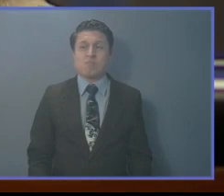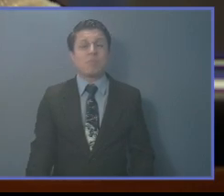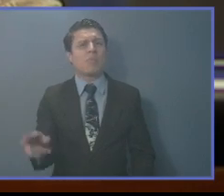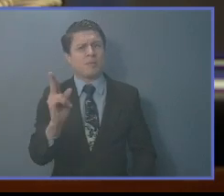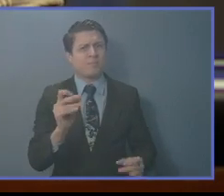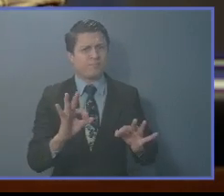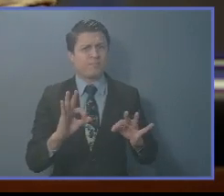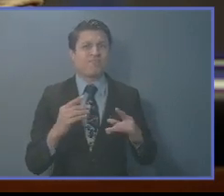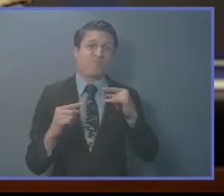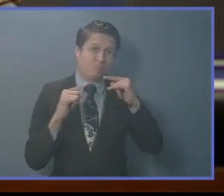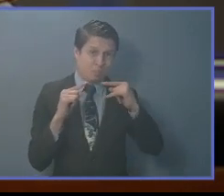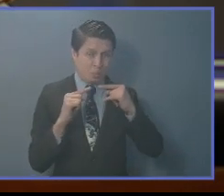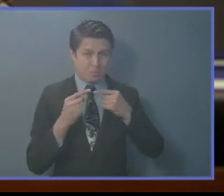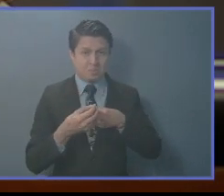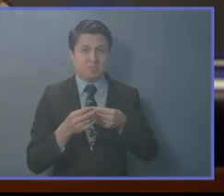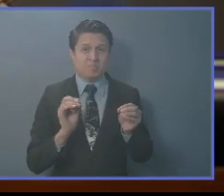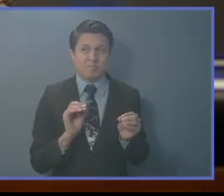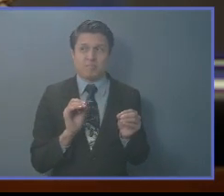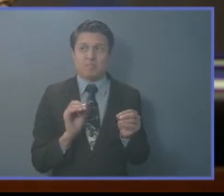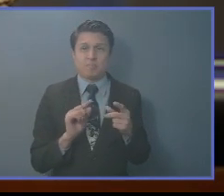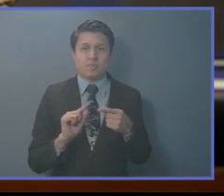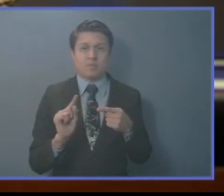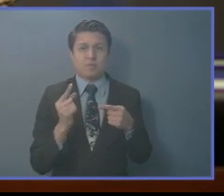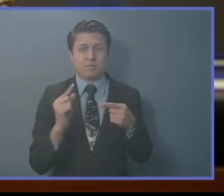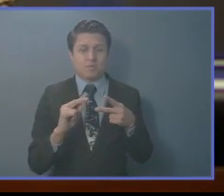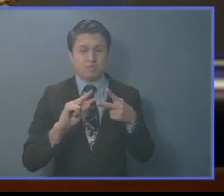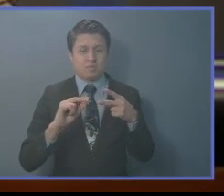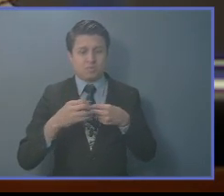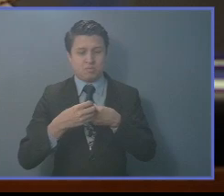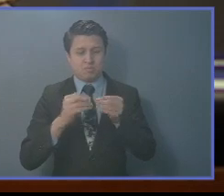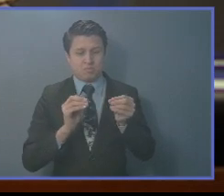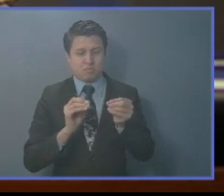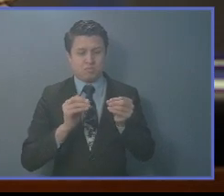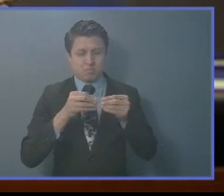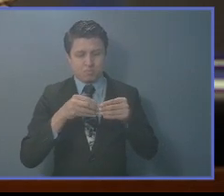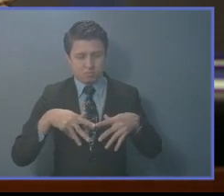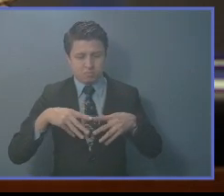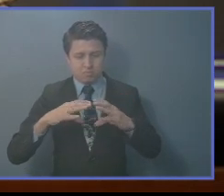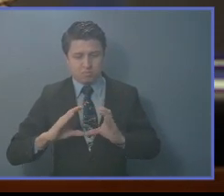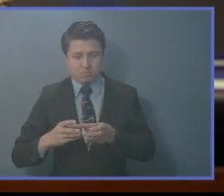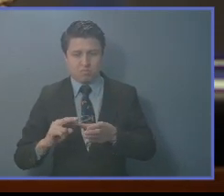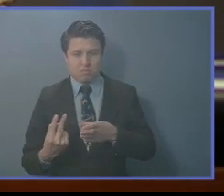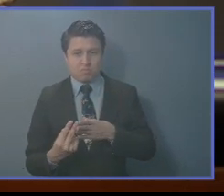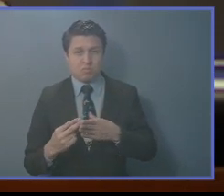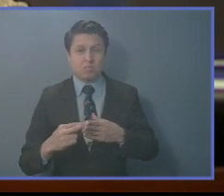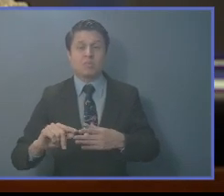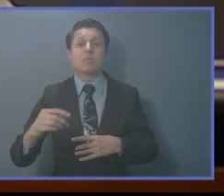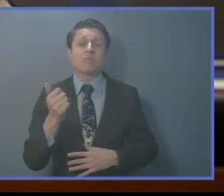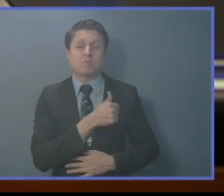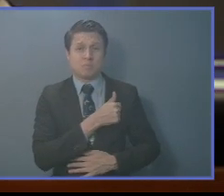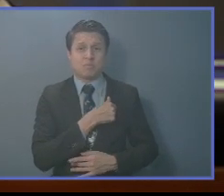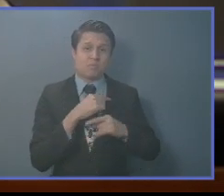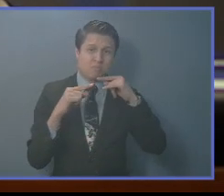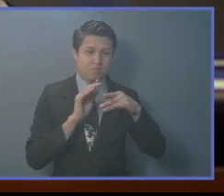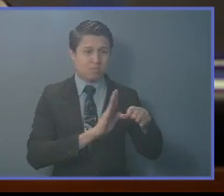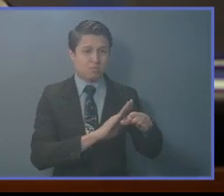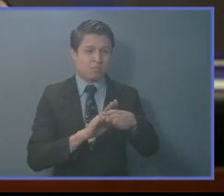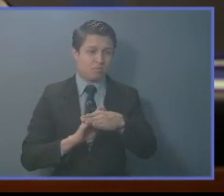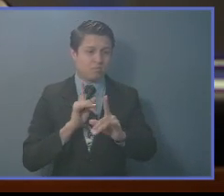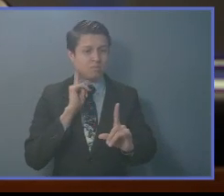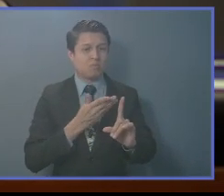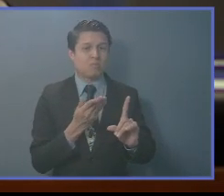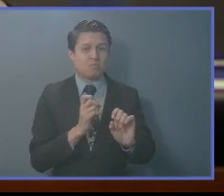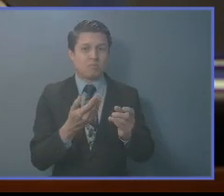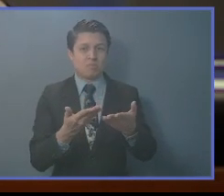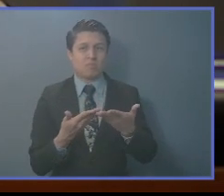Asimismo, los jefes de unidades primarias y secundarias de organizaciones quedan facultadas para llamar a los empleados de sus dependencias a fin de que